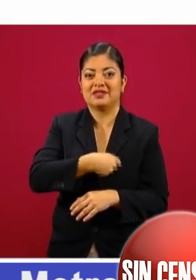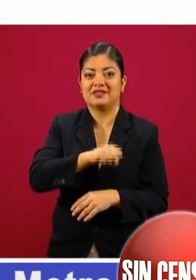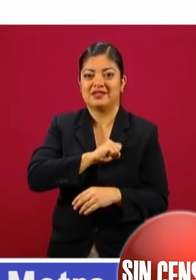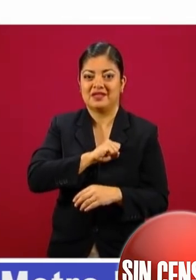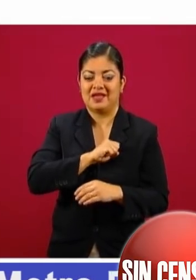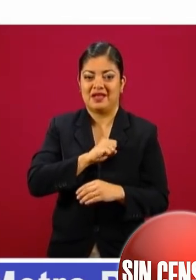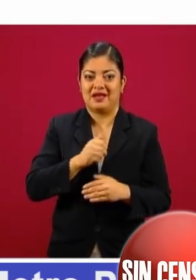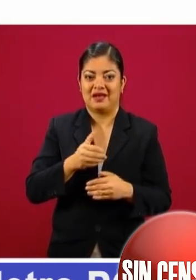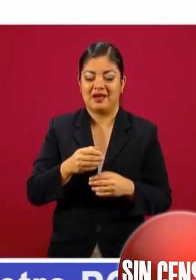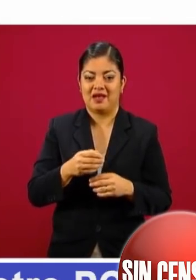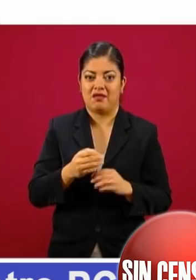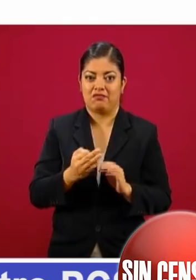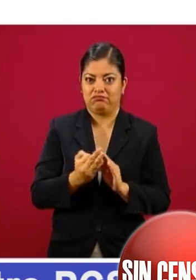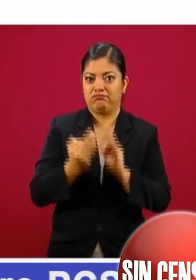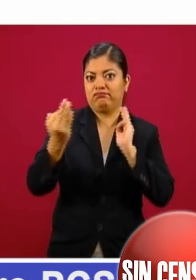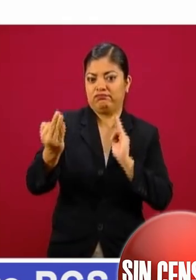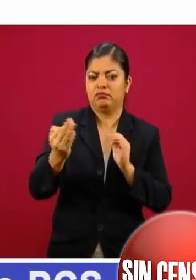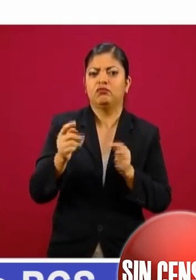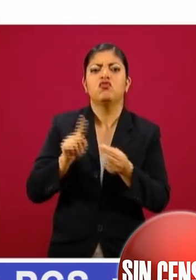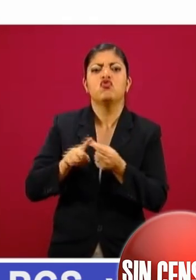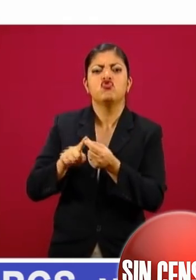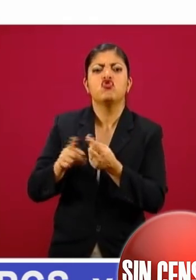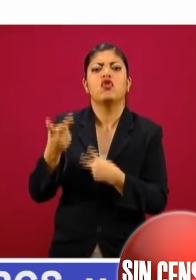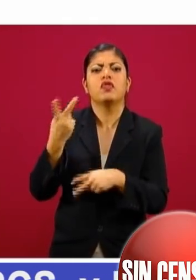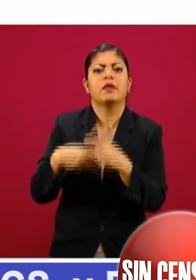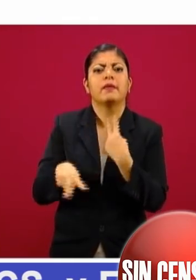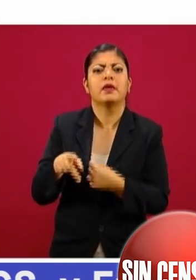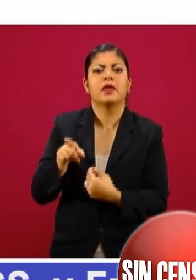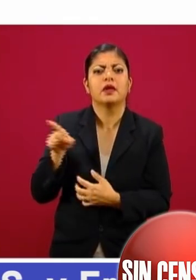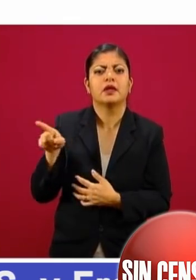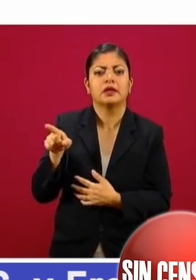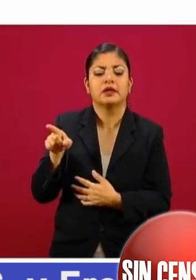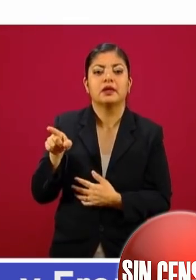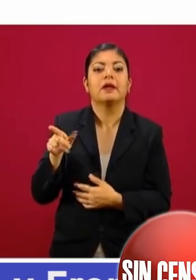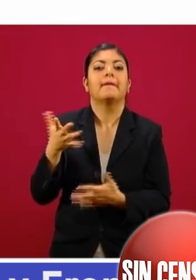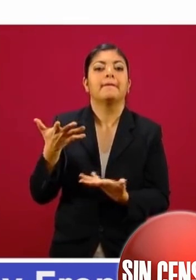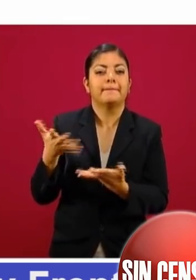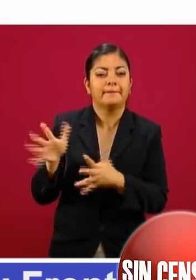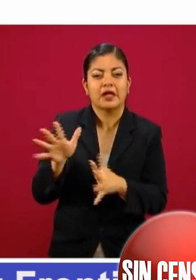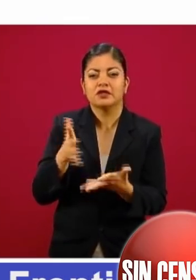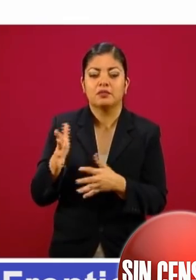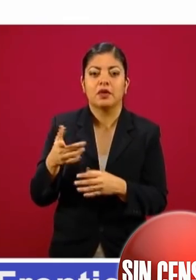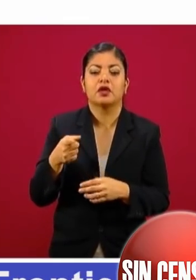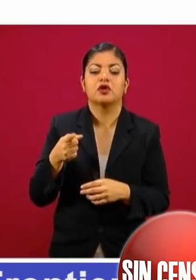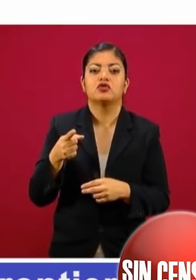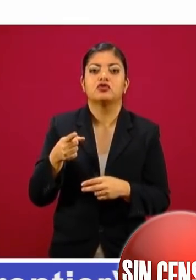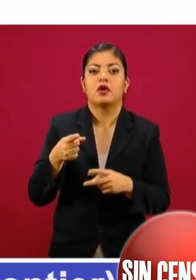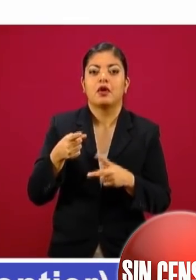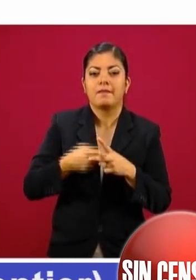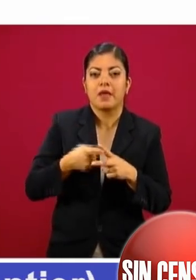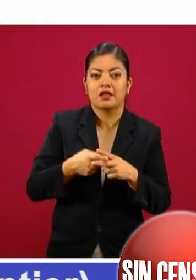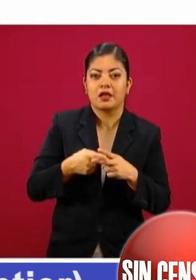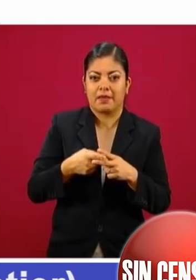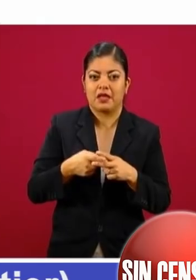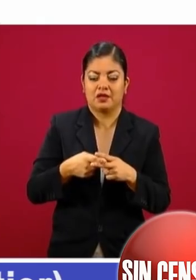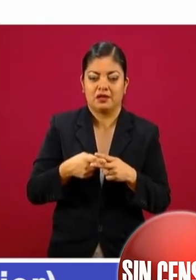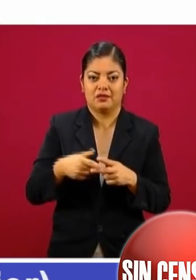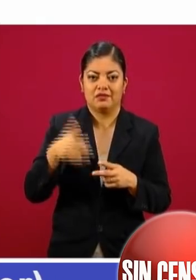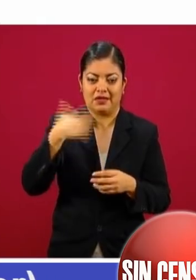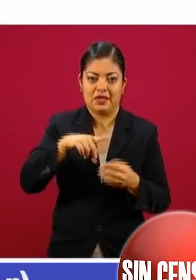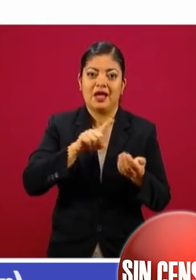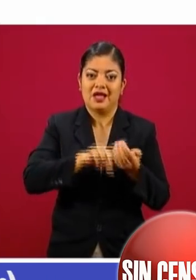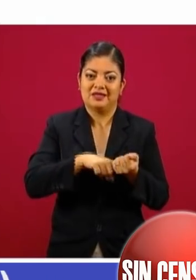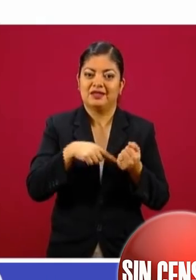Distancia. ¿Cuál es su origen? Su origen es una predicción matemática, concretamente la que ha hecho un